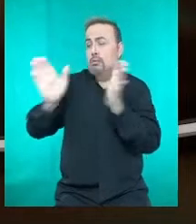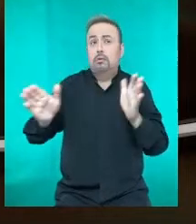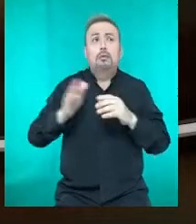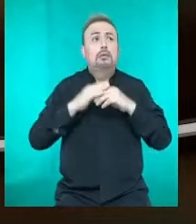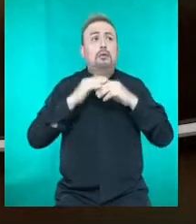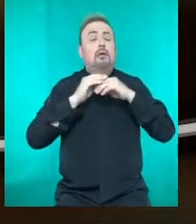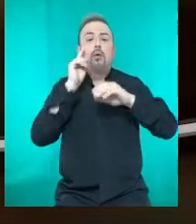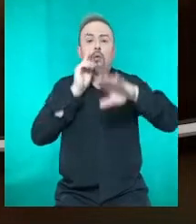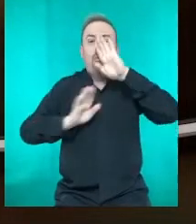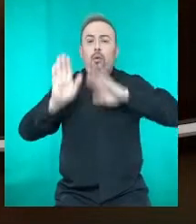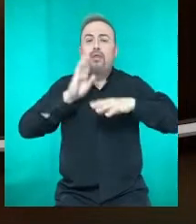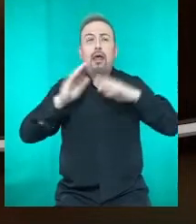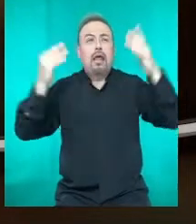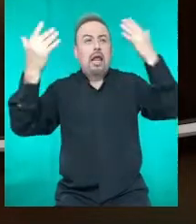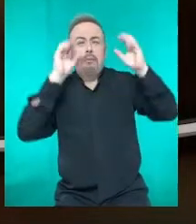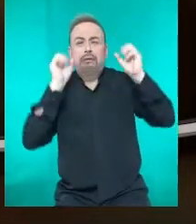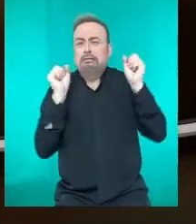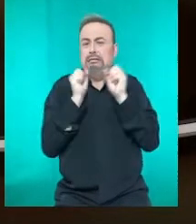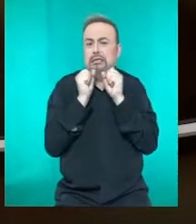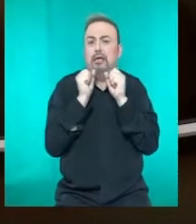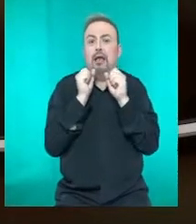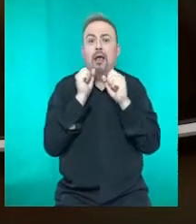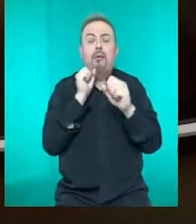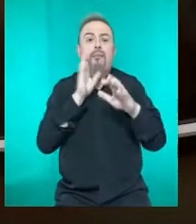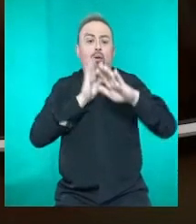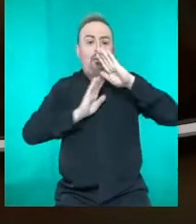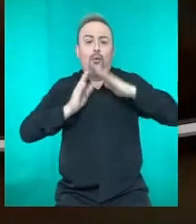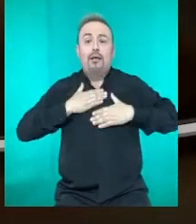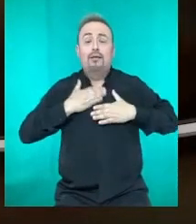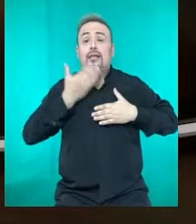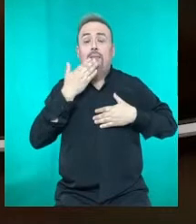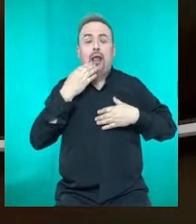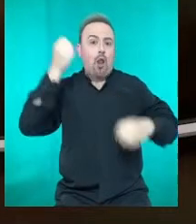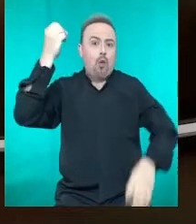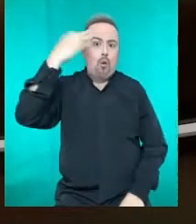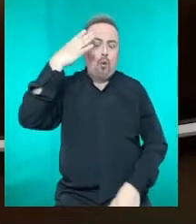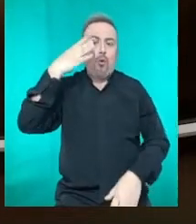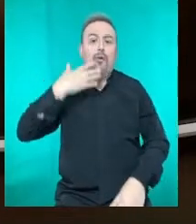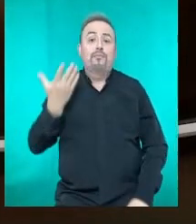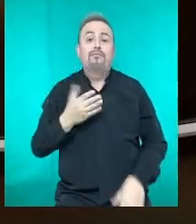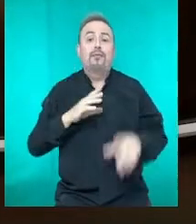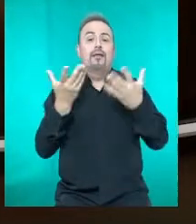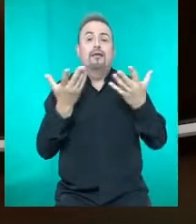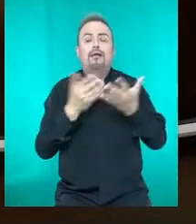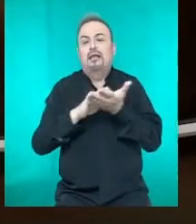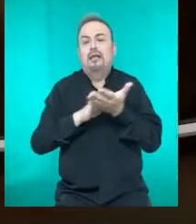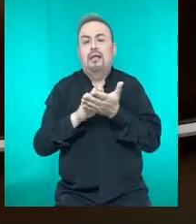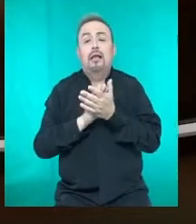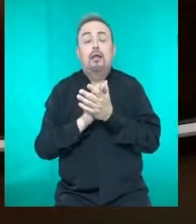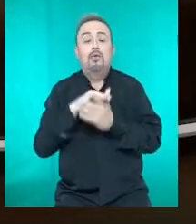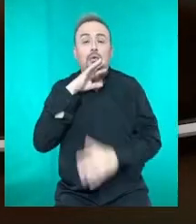que también permite el ingreso de mayor luz, disminuyendo el consumo, por ejemplo,